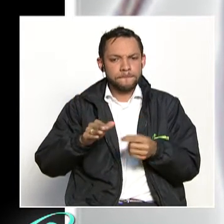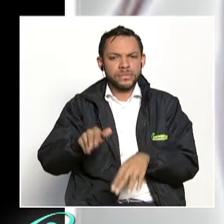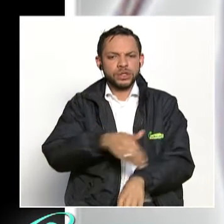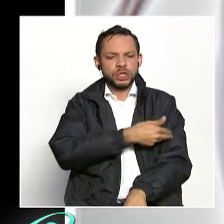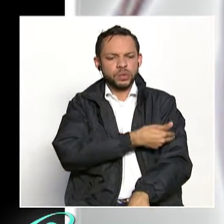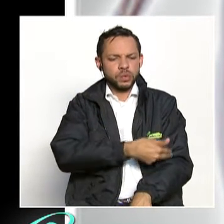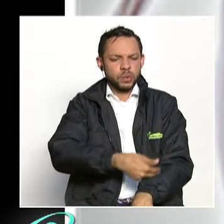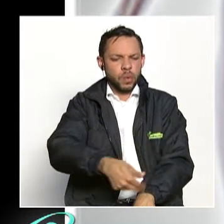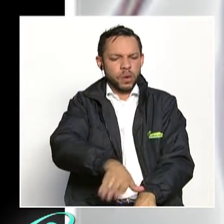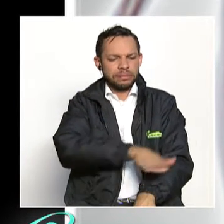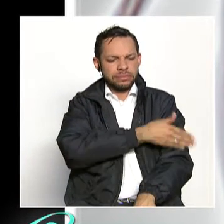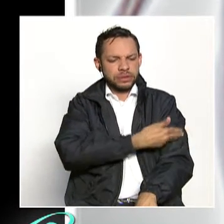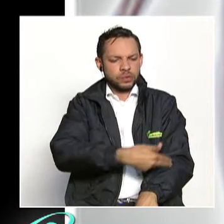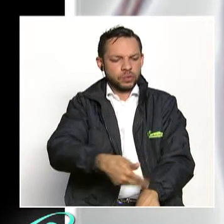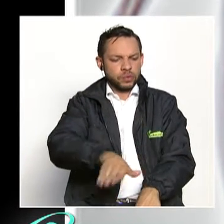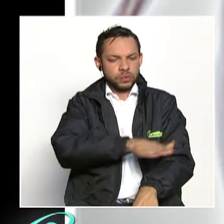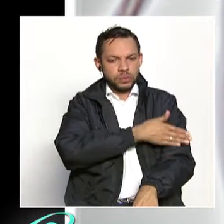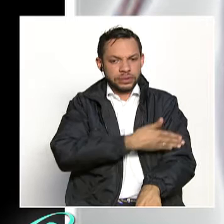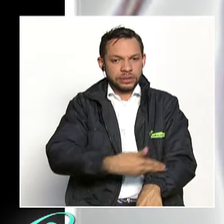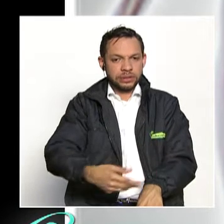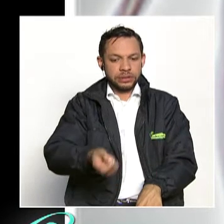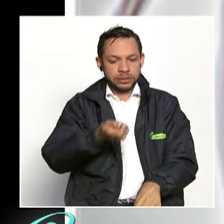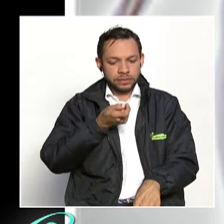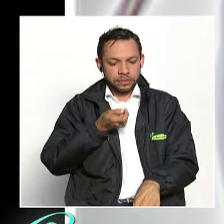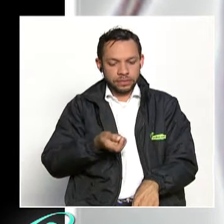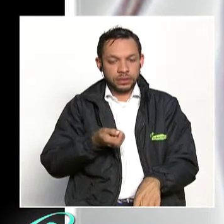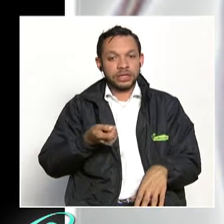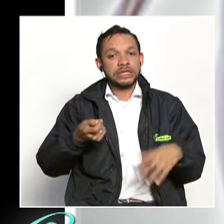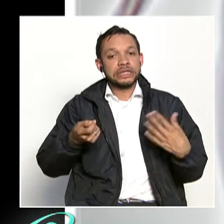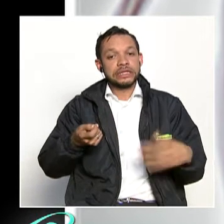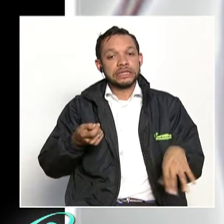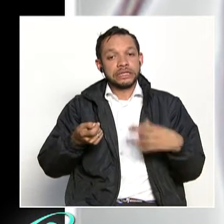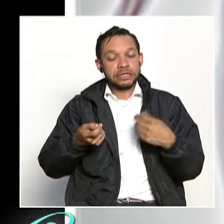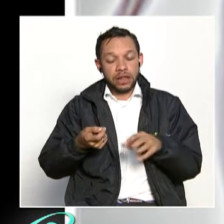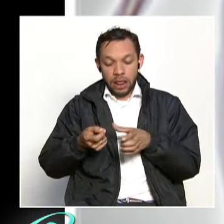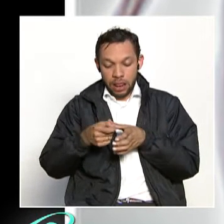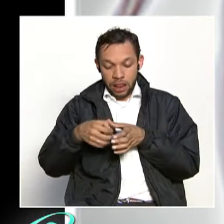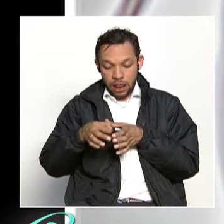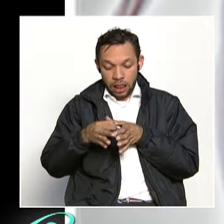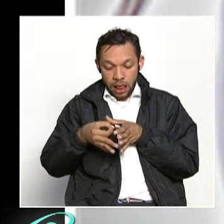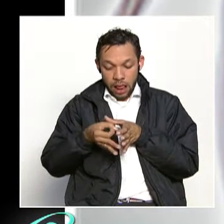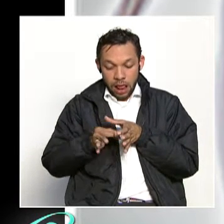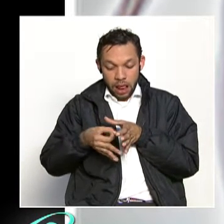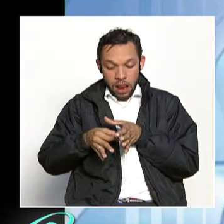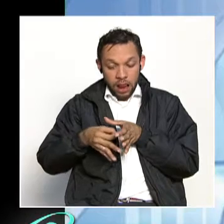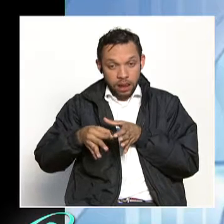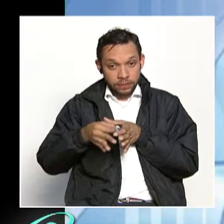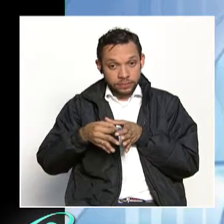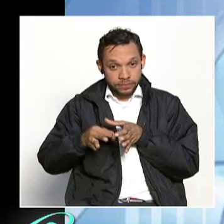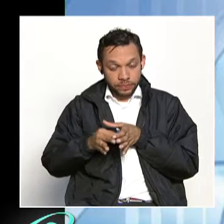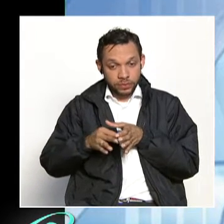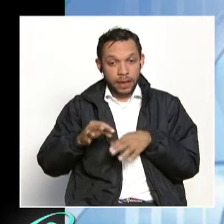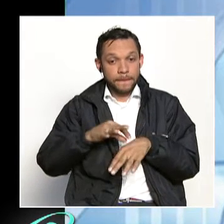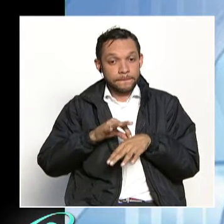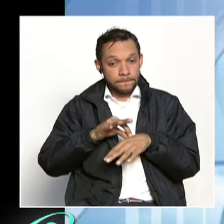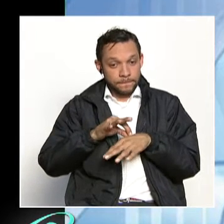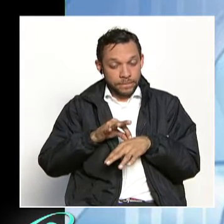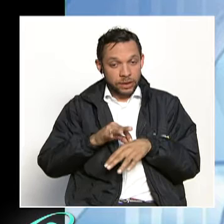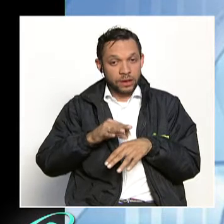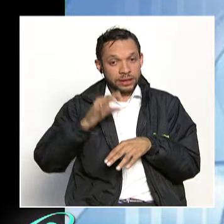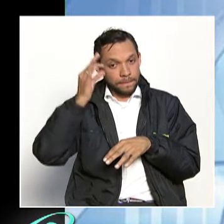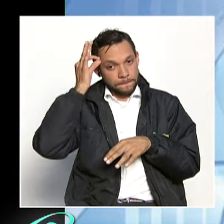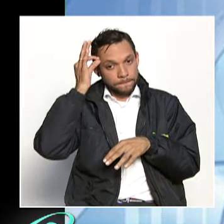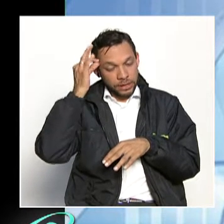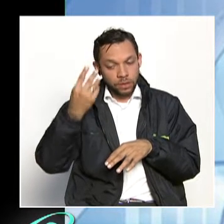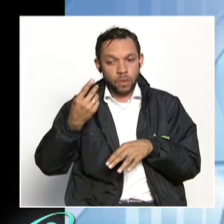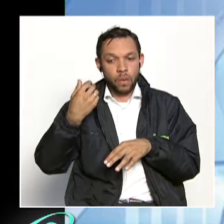de millones, o sea, por cada célula que uno tiene en el organismo, cada célula en el pelo, en la piel, en el corazón, en los músculos, uno tiene